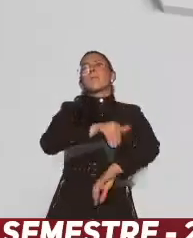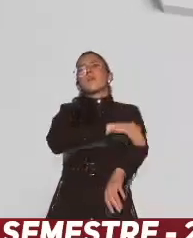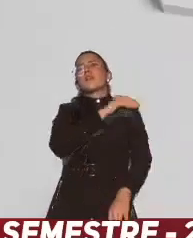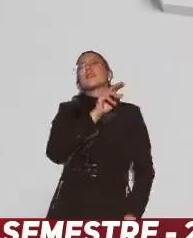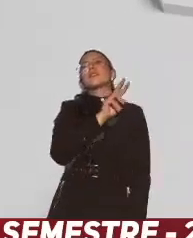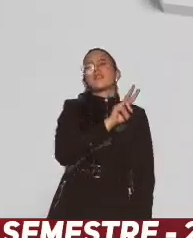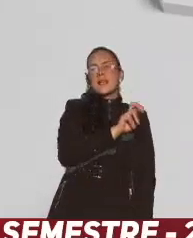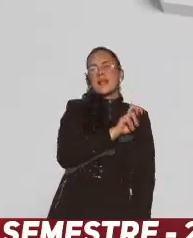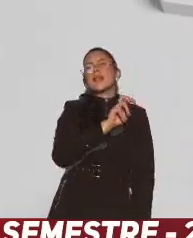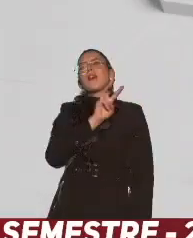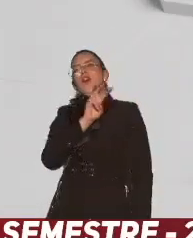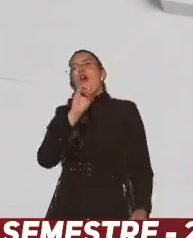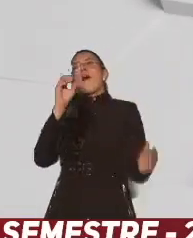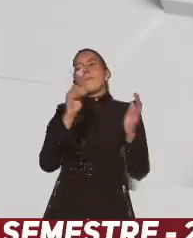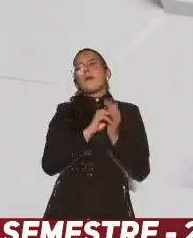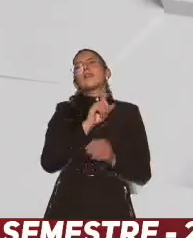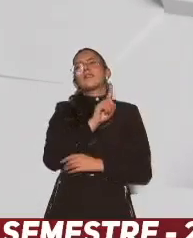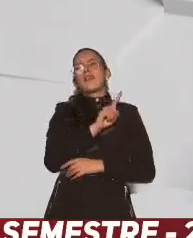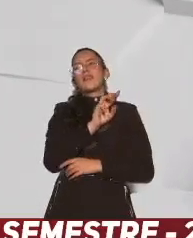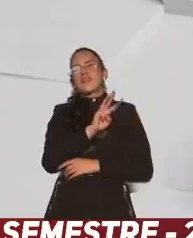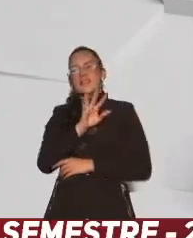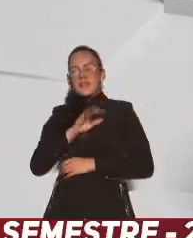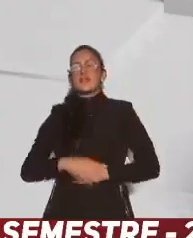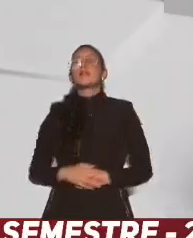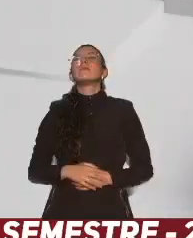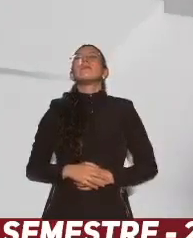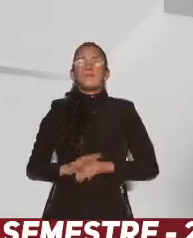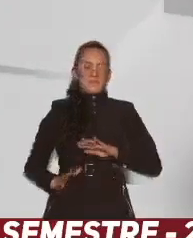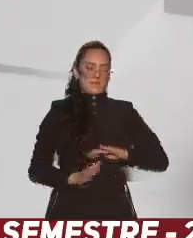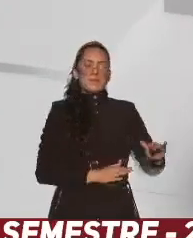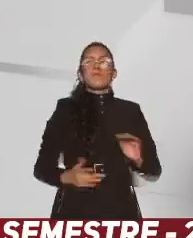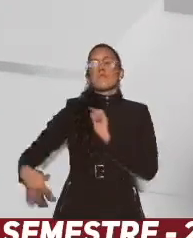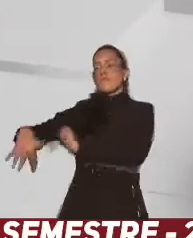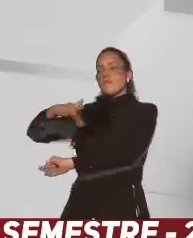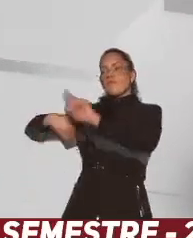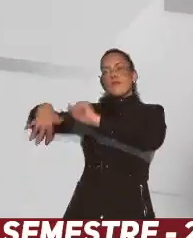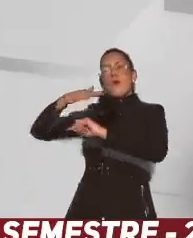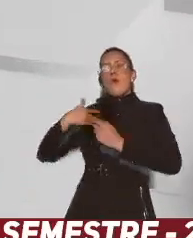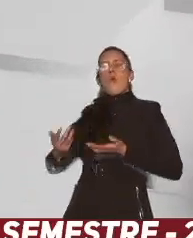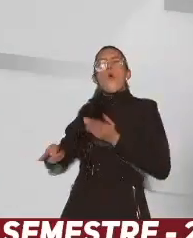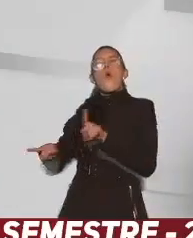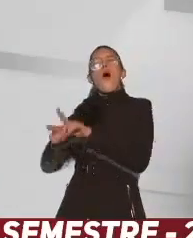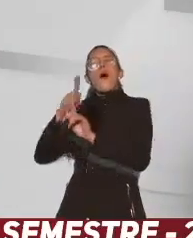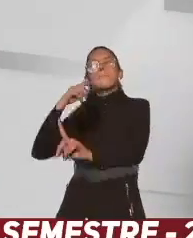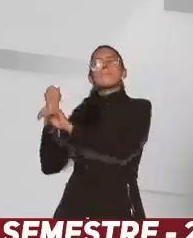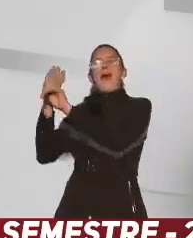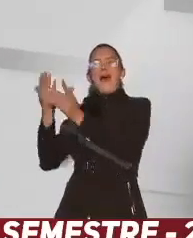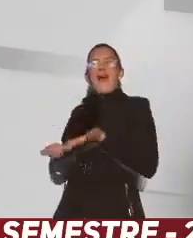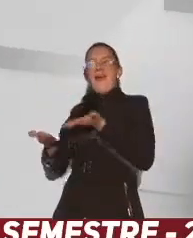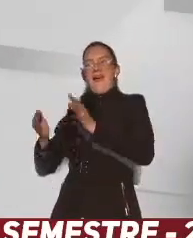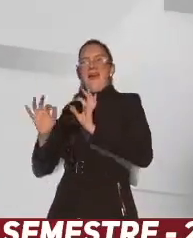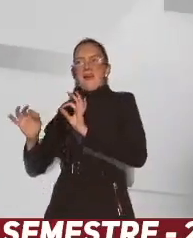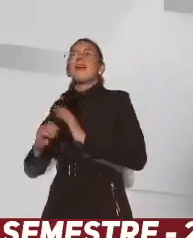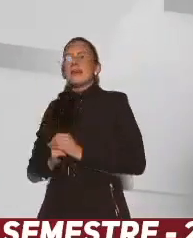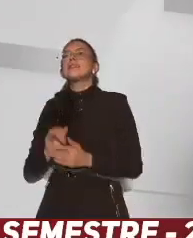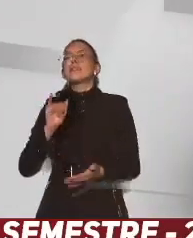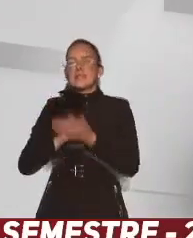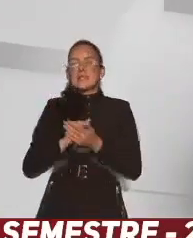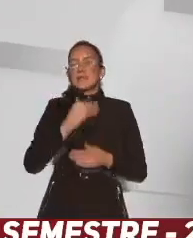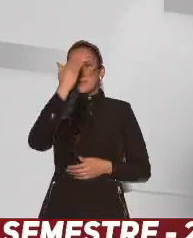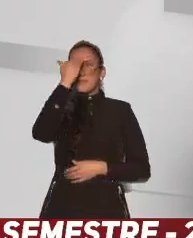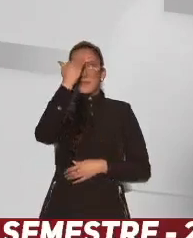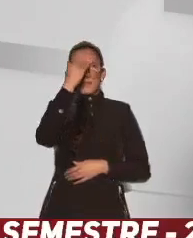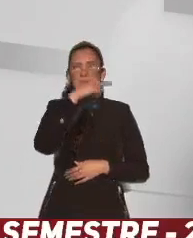1.032.035.790.135 pesos. Frente a la contribución del medio ambiente, la Jefatura de Estado Mayor de Operaciones en desarrollo de la Operación Mayor